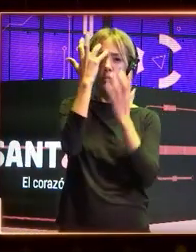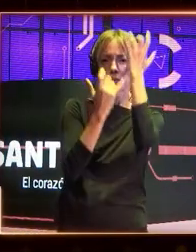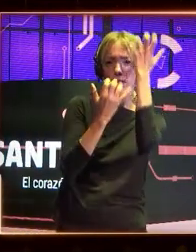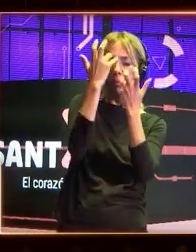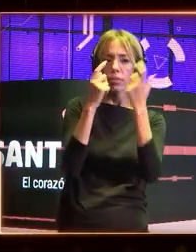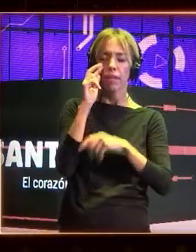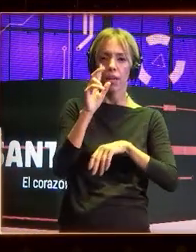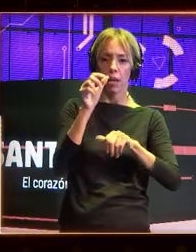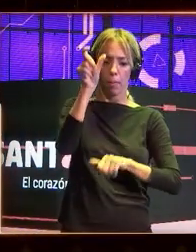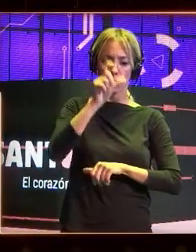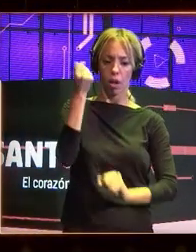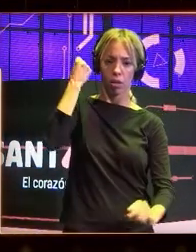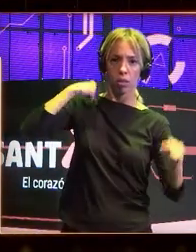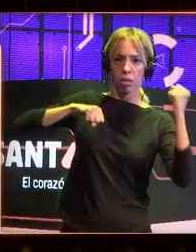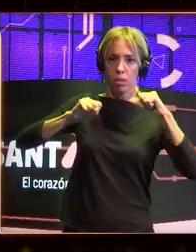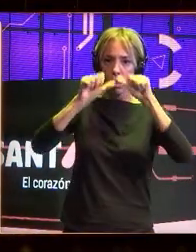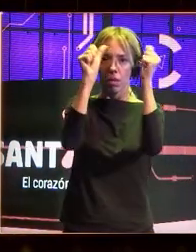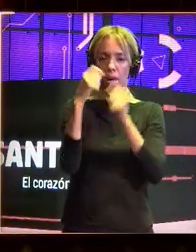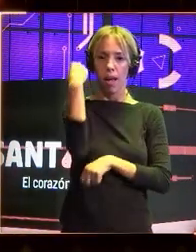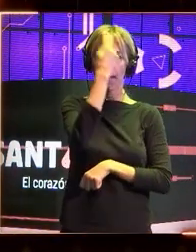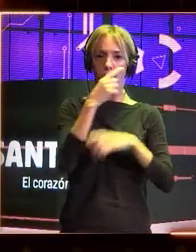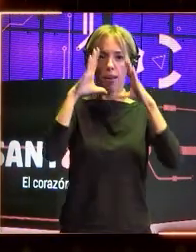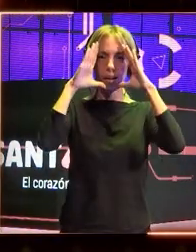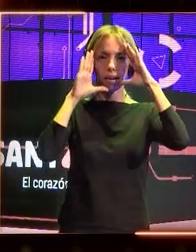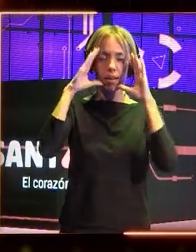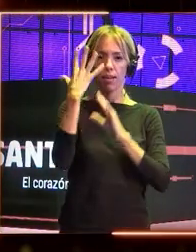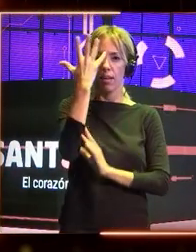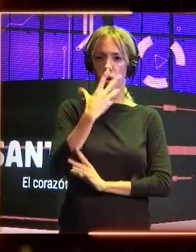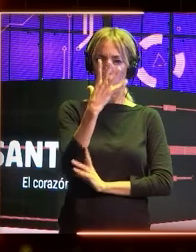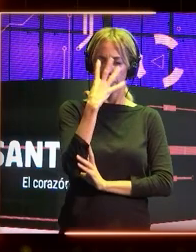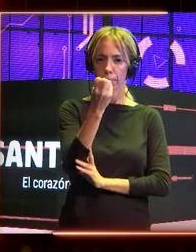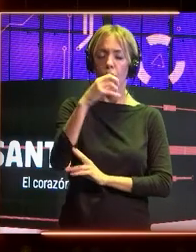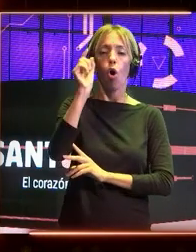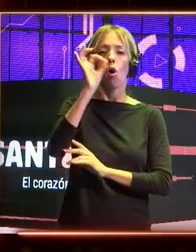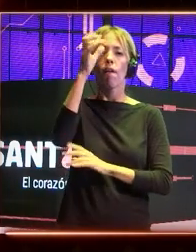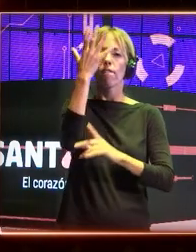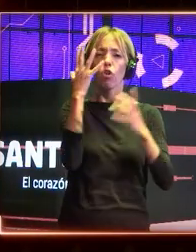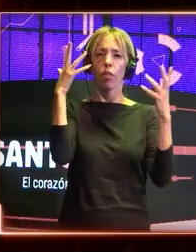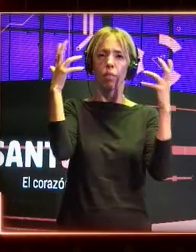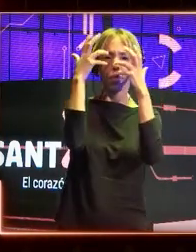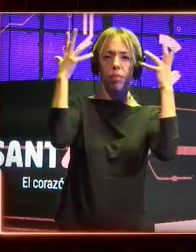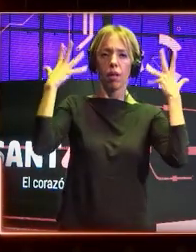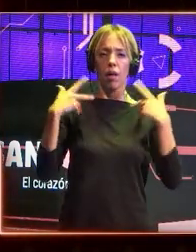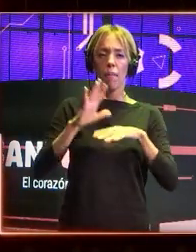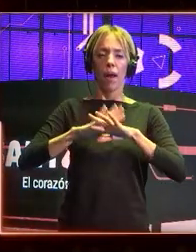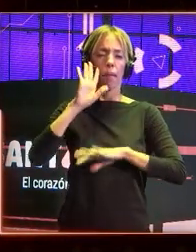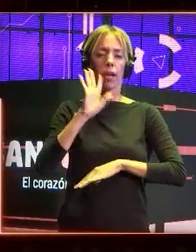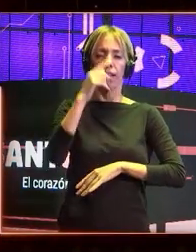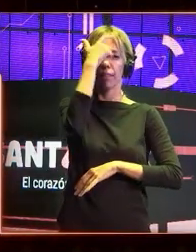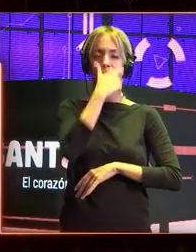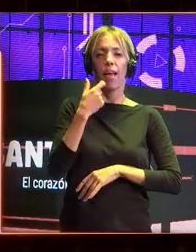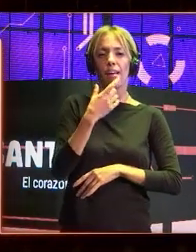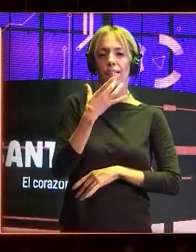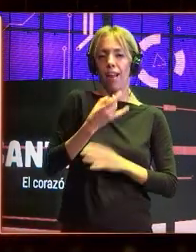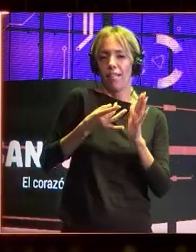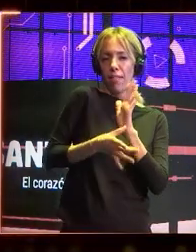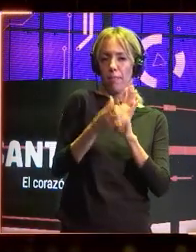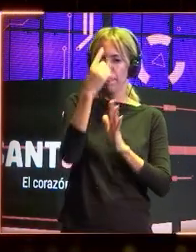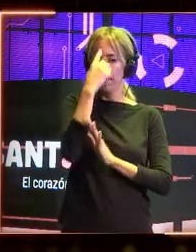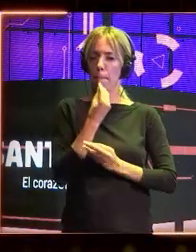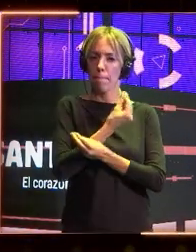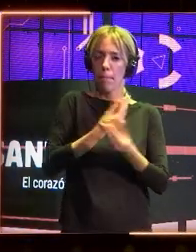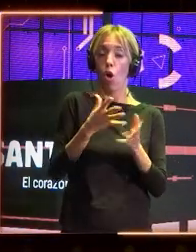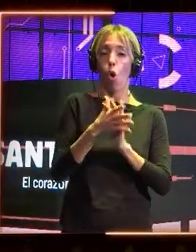aprender patrones para bueno reconocer nuestra cara ponernos el fondo más desenfocado para que parezca que tiene más calidad ponernos más guapos